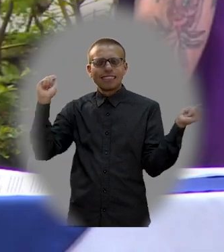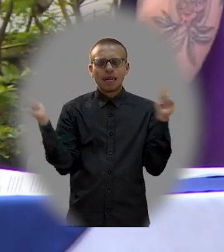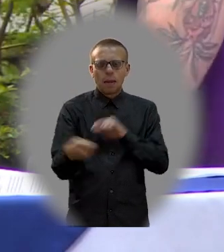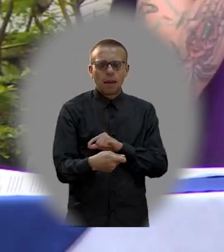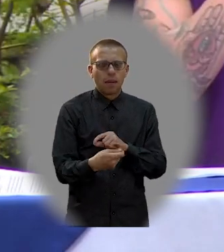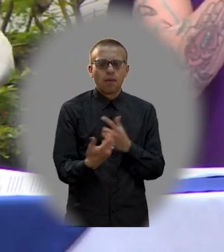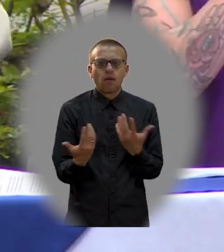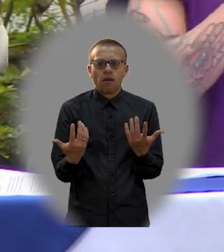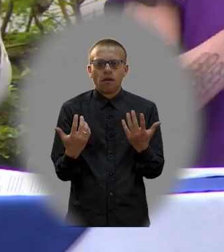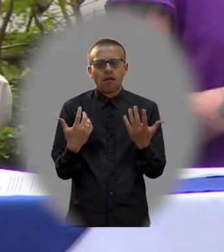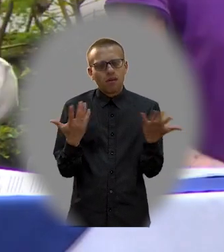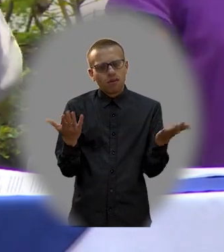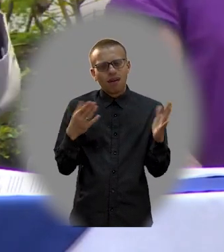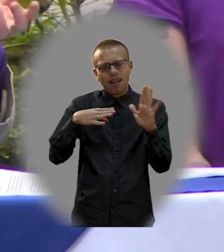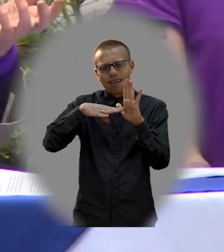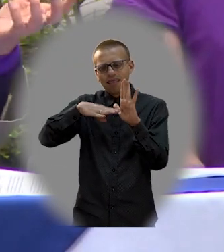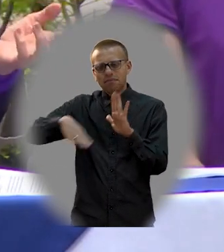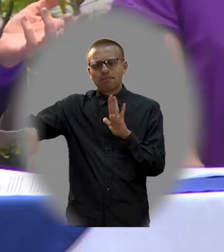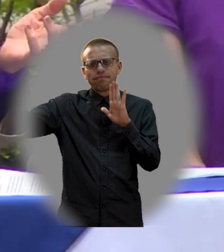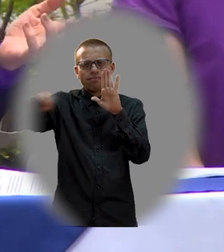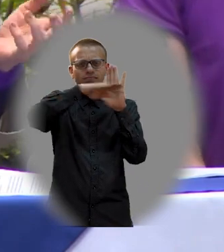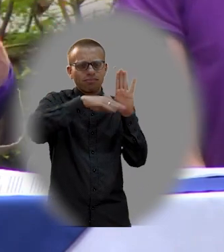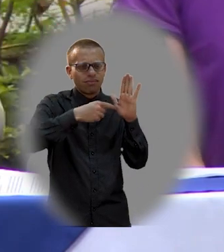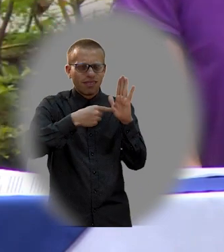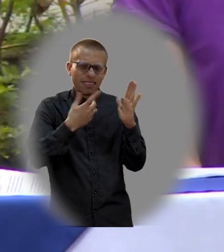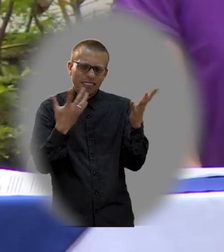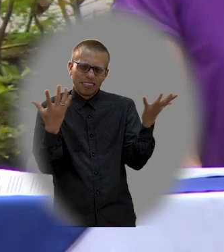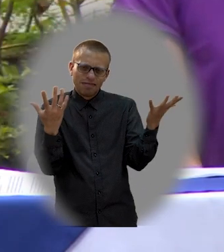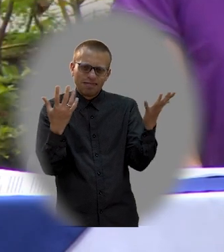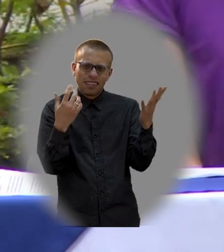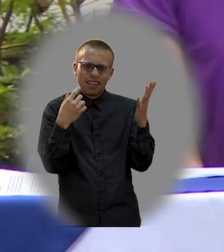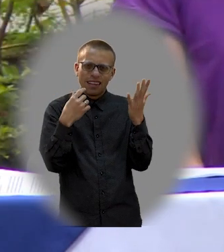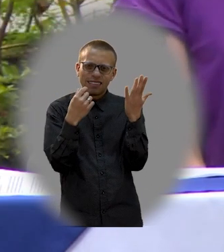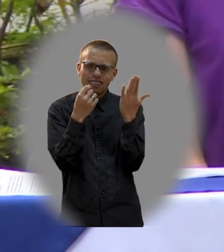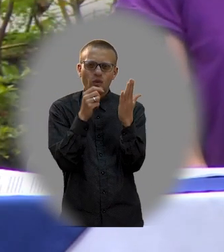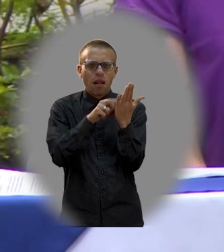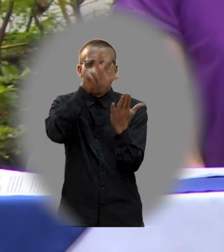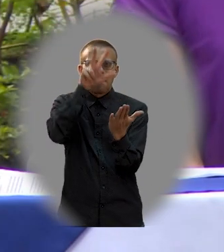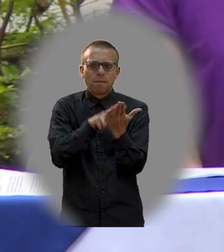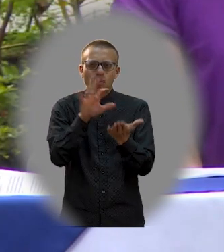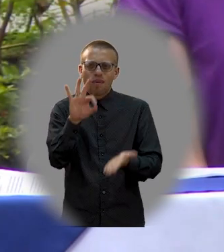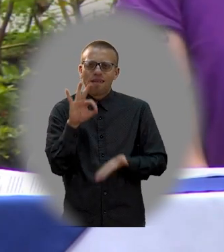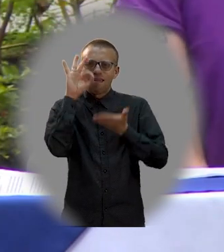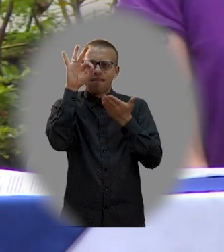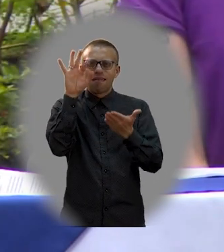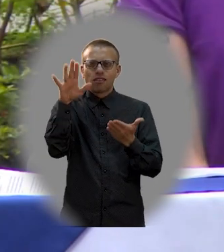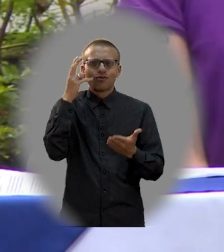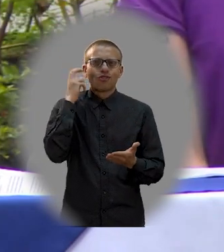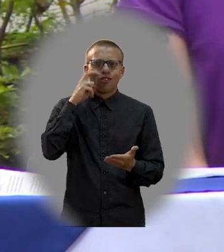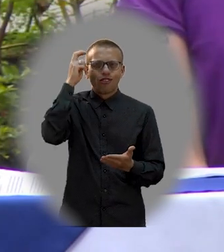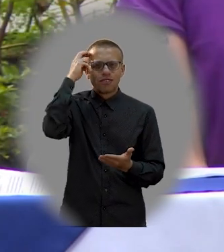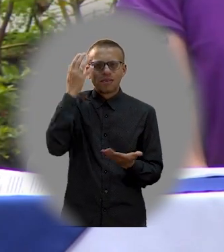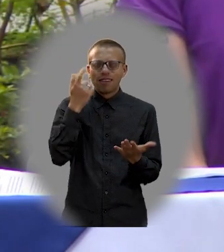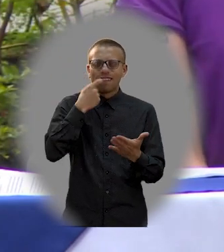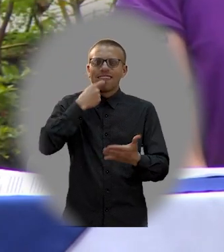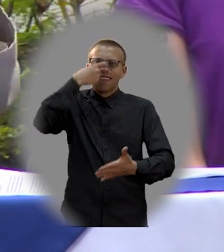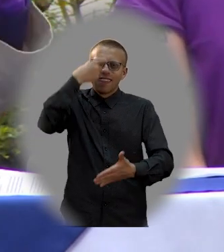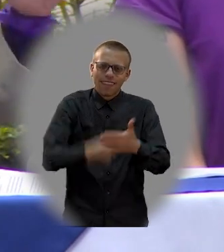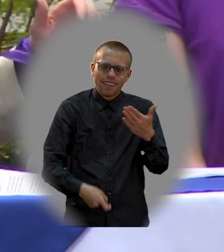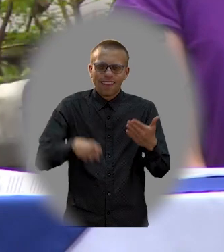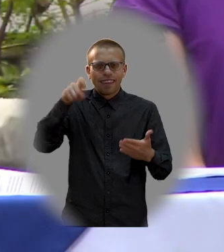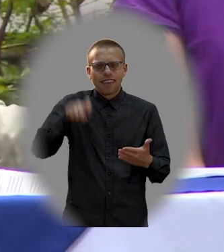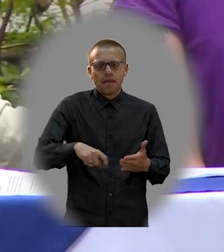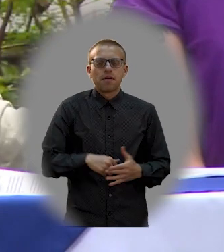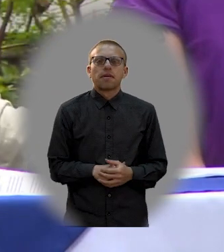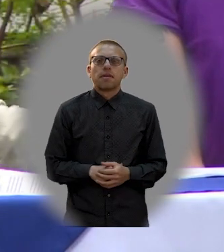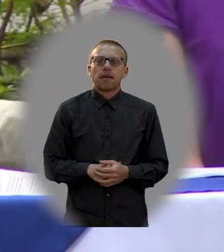estándares de acreditación y de producción del conocimiento. Ojalá allí esta traza feminista, esta traza